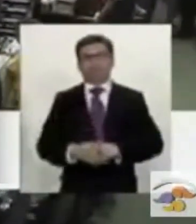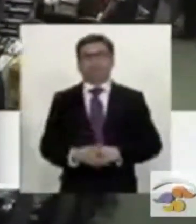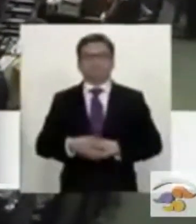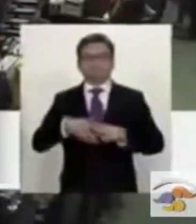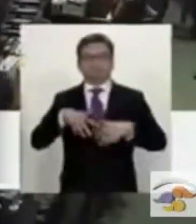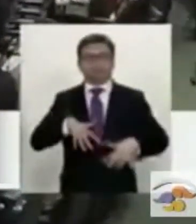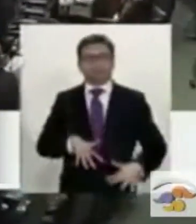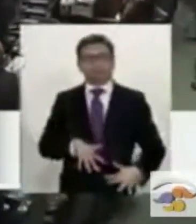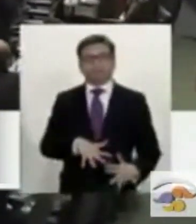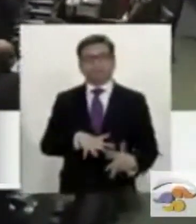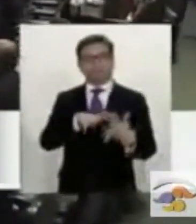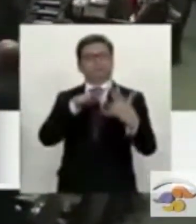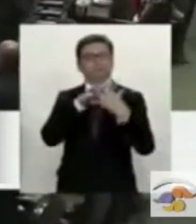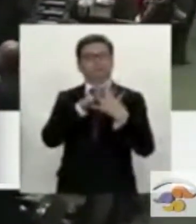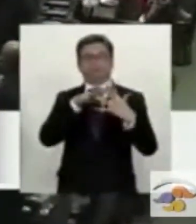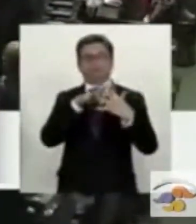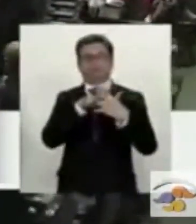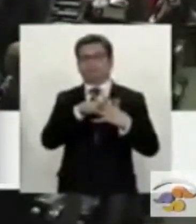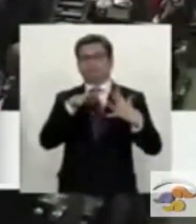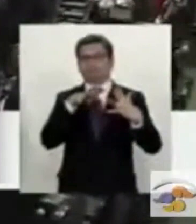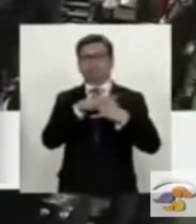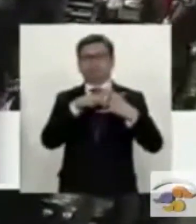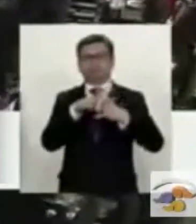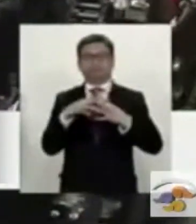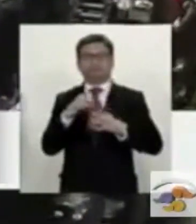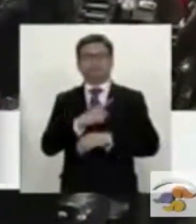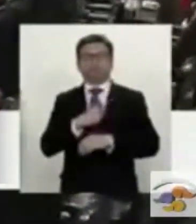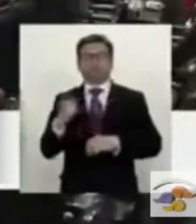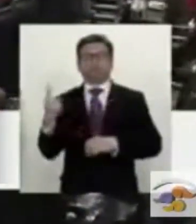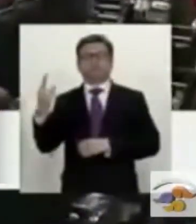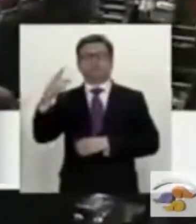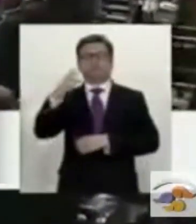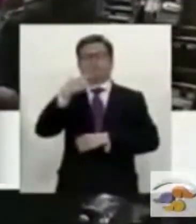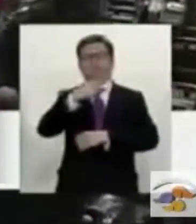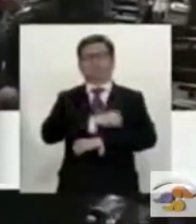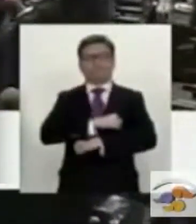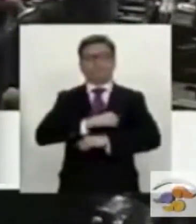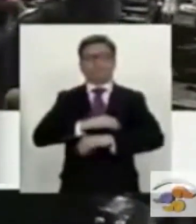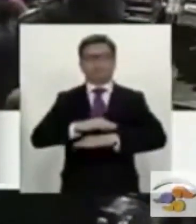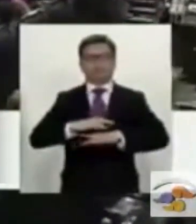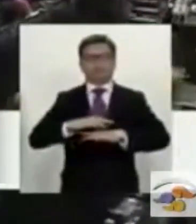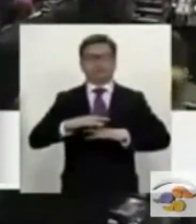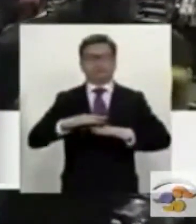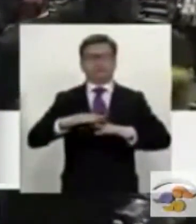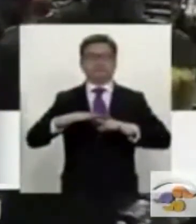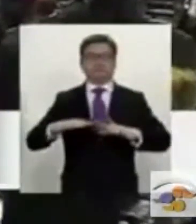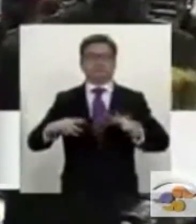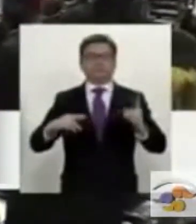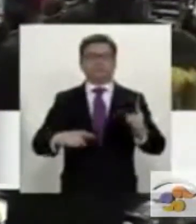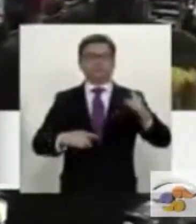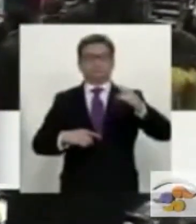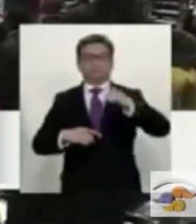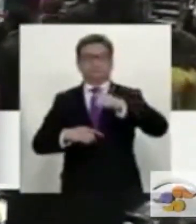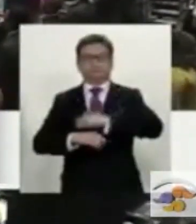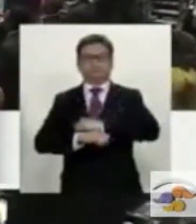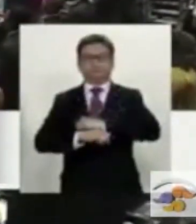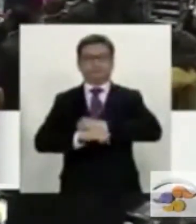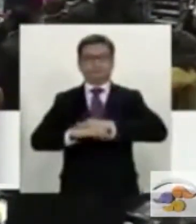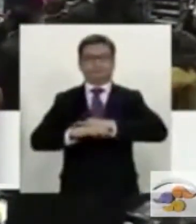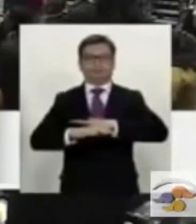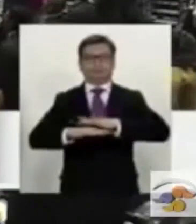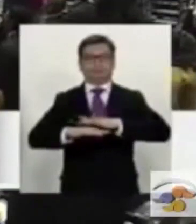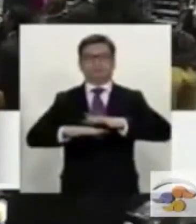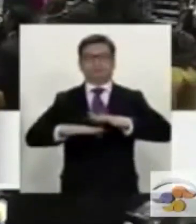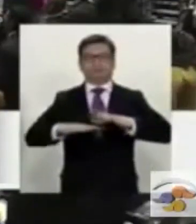revolución democrática en la cámara de diputados aseguró que buscarán impugnar esta ley la coparmex señaló como positivo el combate frontal